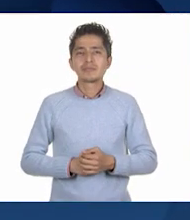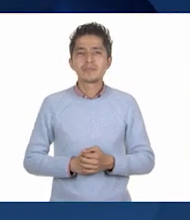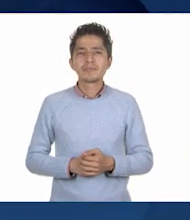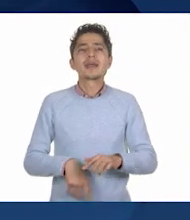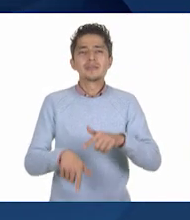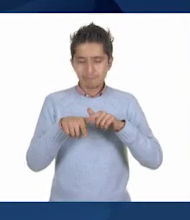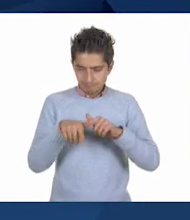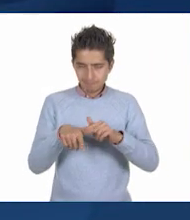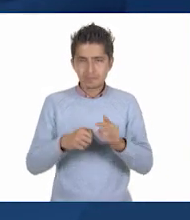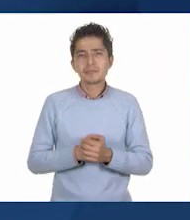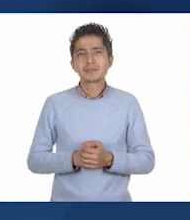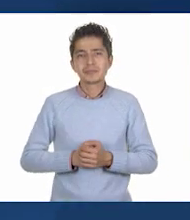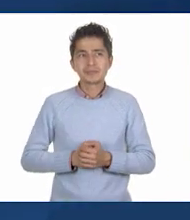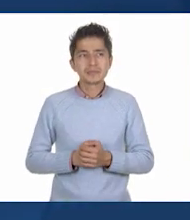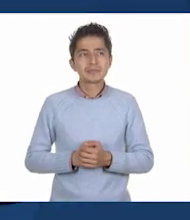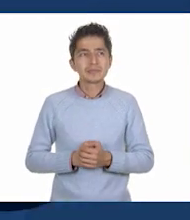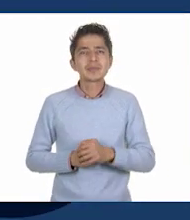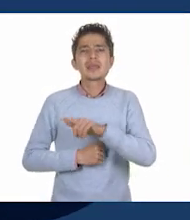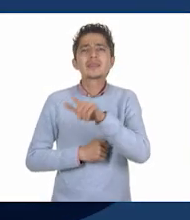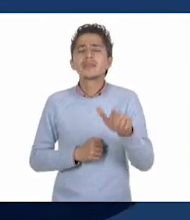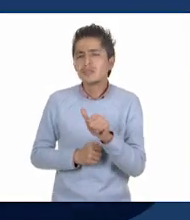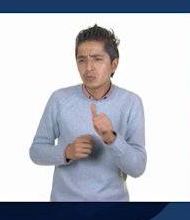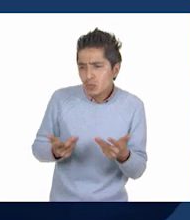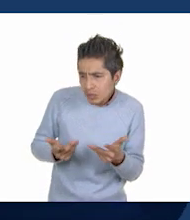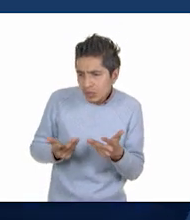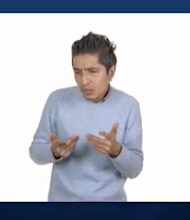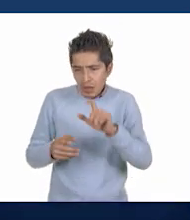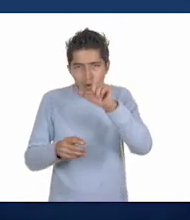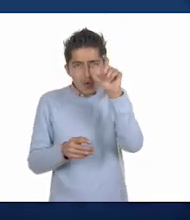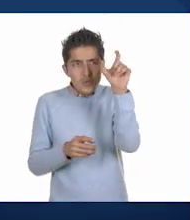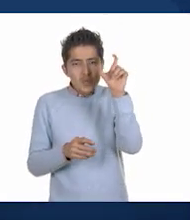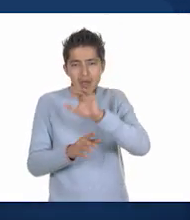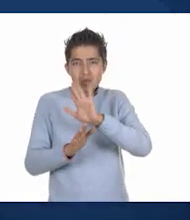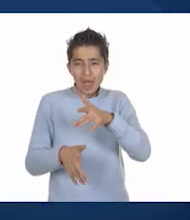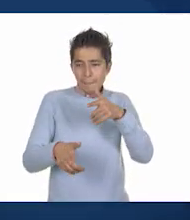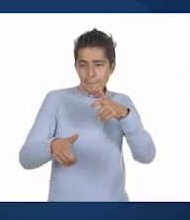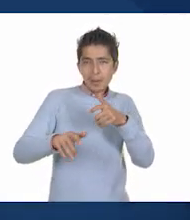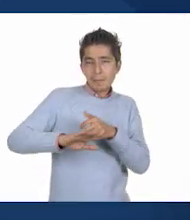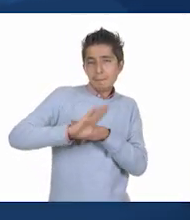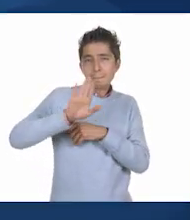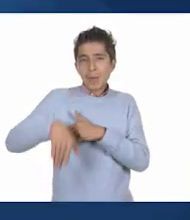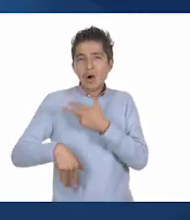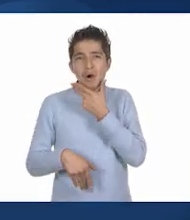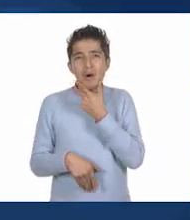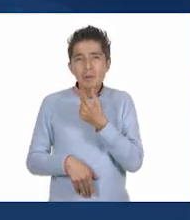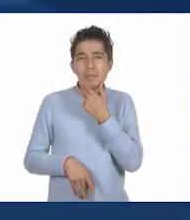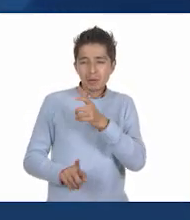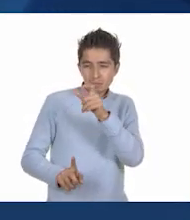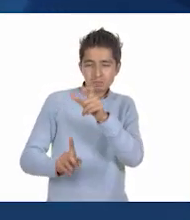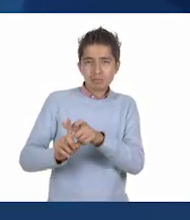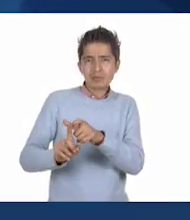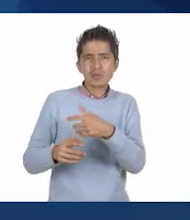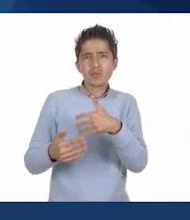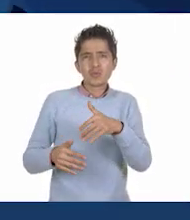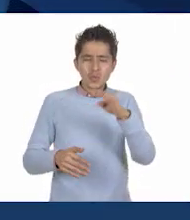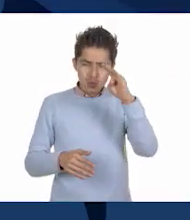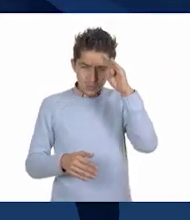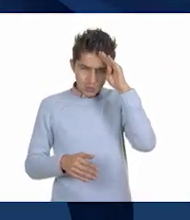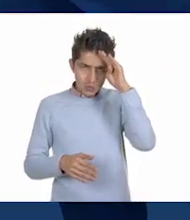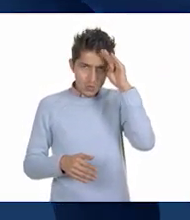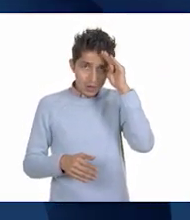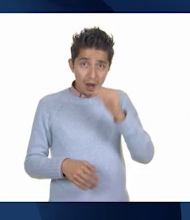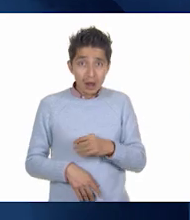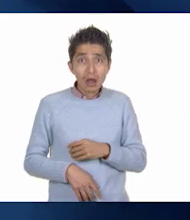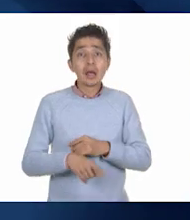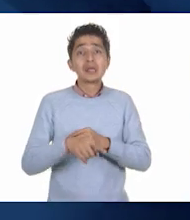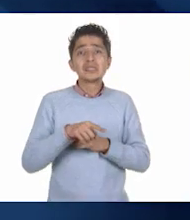Y continúa. Y después, cuando consumado el asesinato del hombrecito, sin embargo tan grande que se atrevió a ponerle